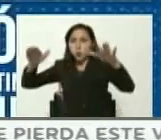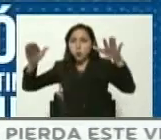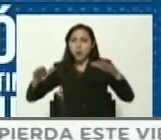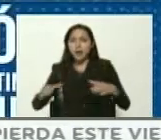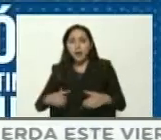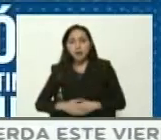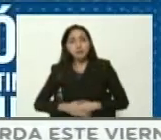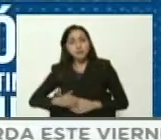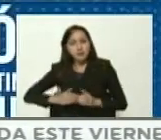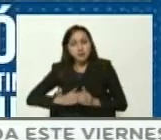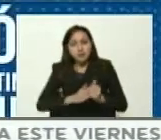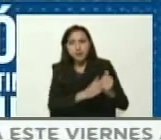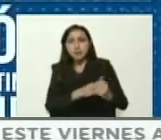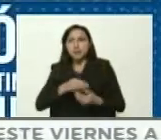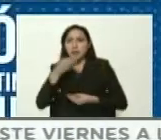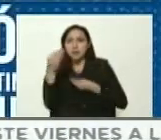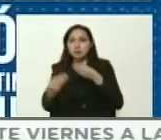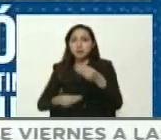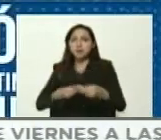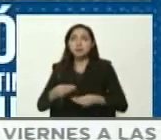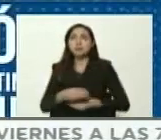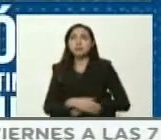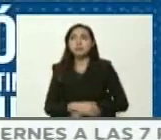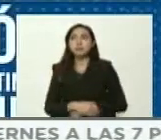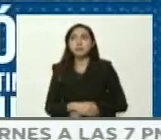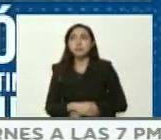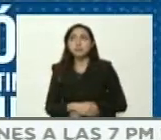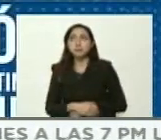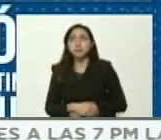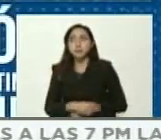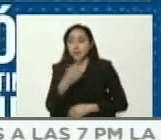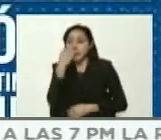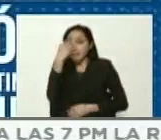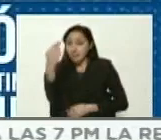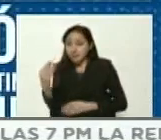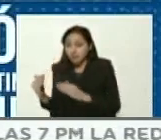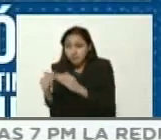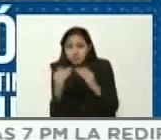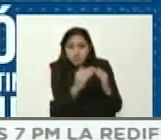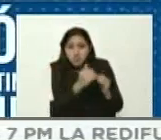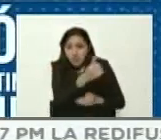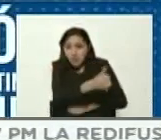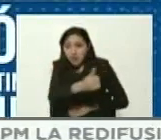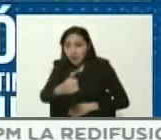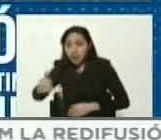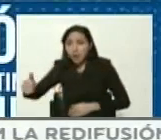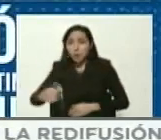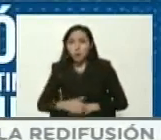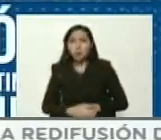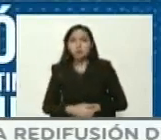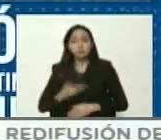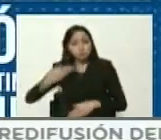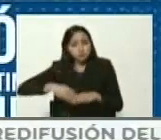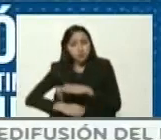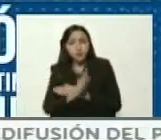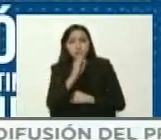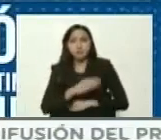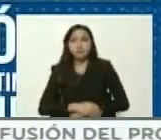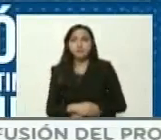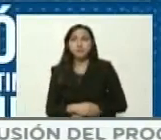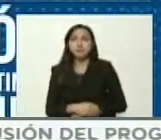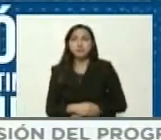y círculo y ir a la visita casa por casa, ir a la visita casa por casa,